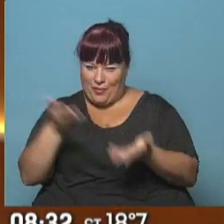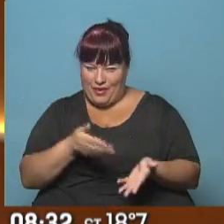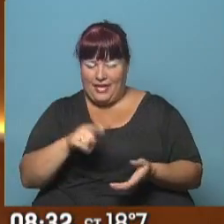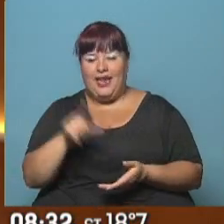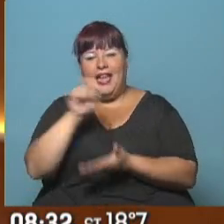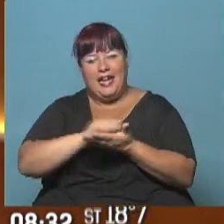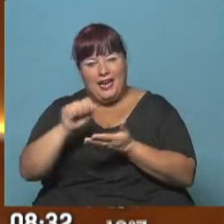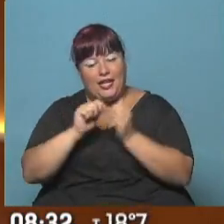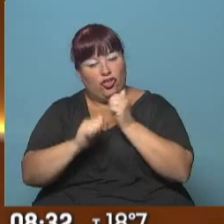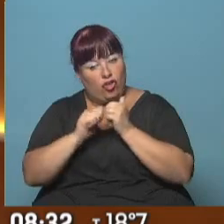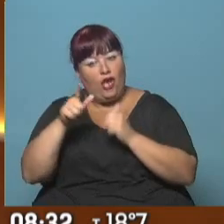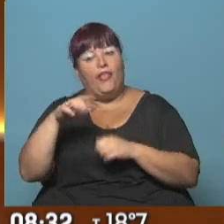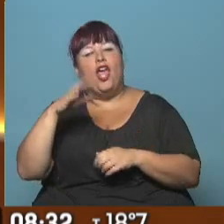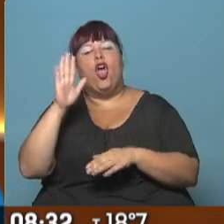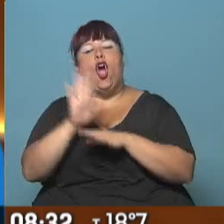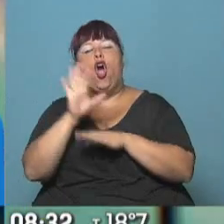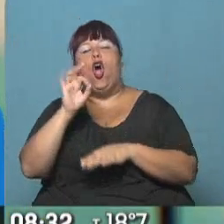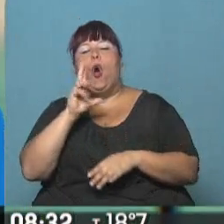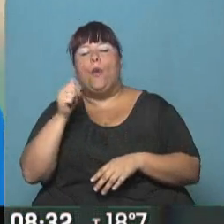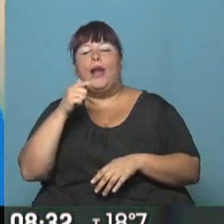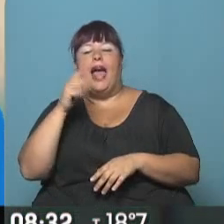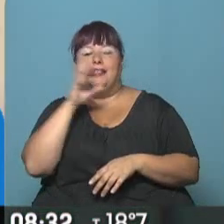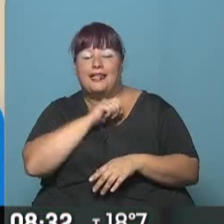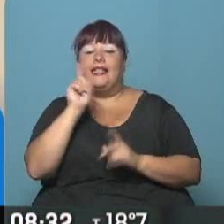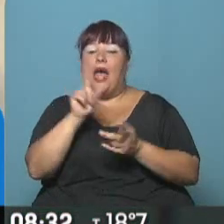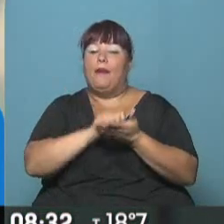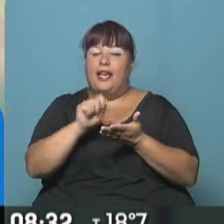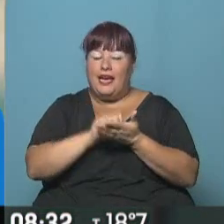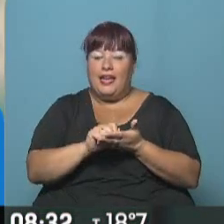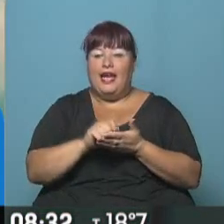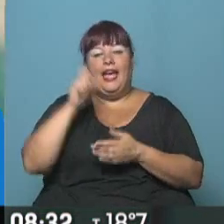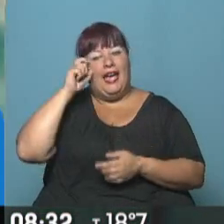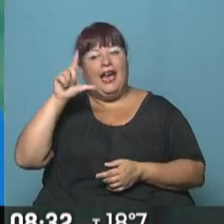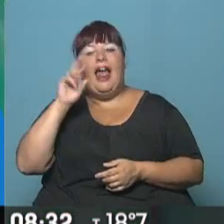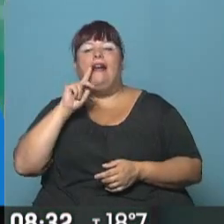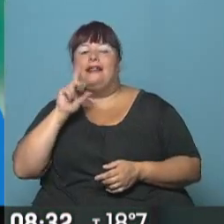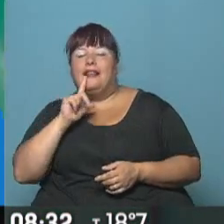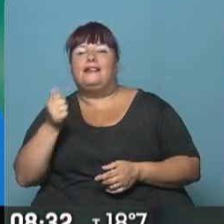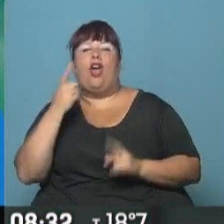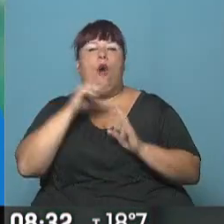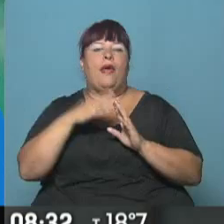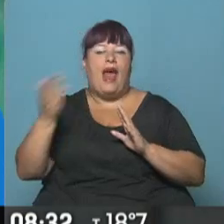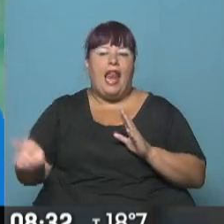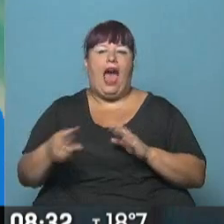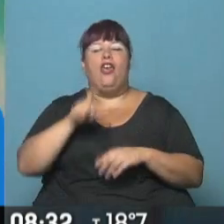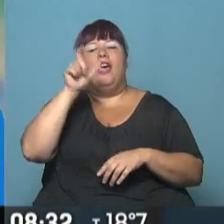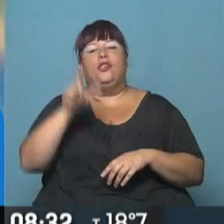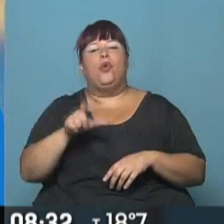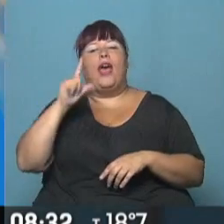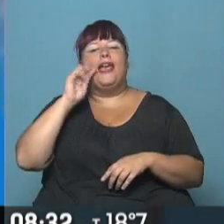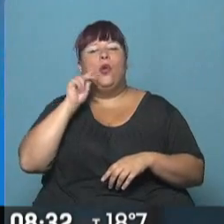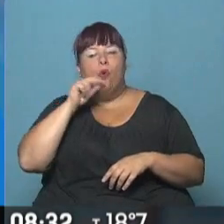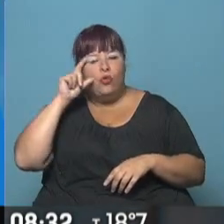Gracias. Guionista de La Obra Secreta, pero tengo que acotar, guionista también del Artista, del Hombre de al lado, del Ciudadano Ilustre